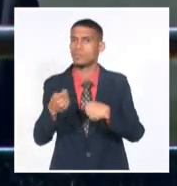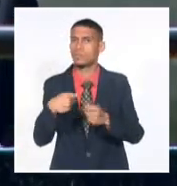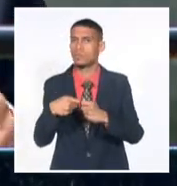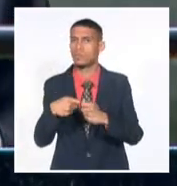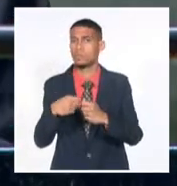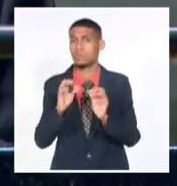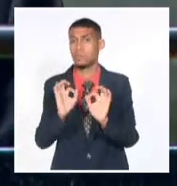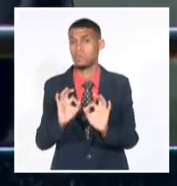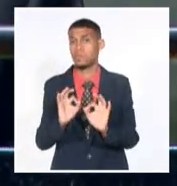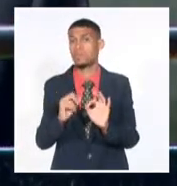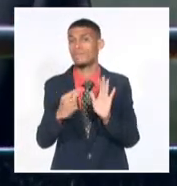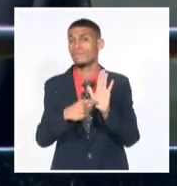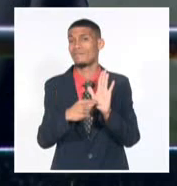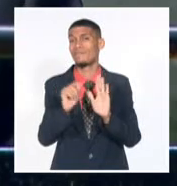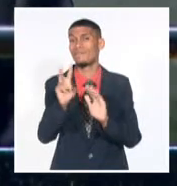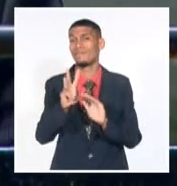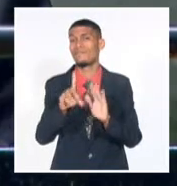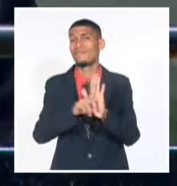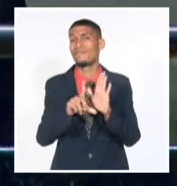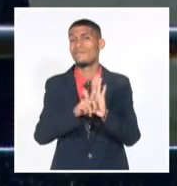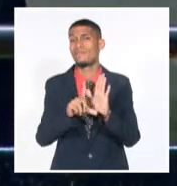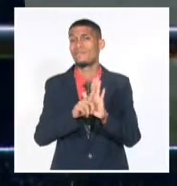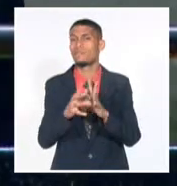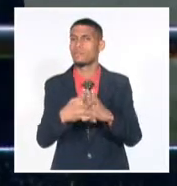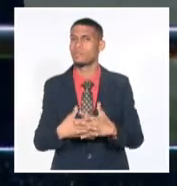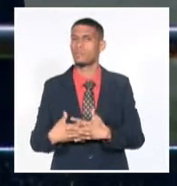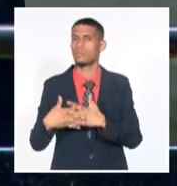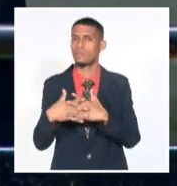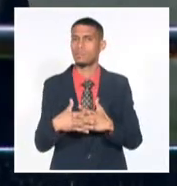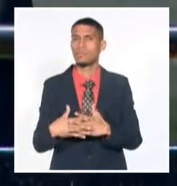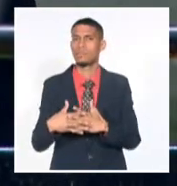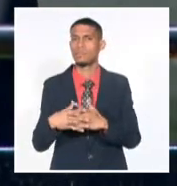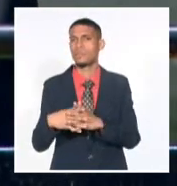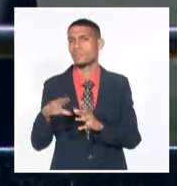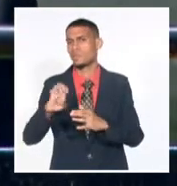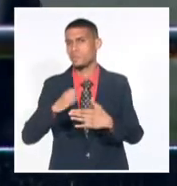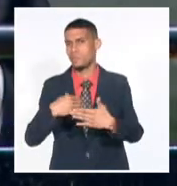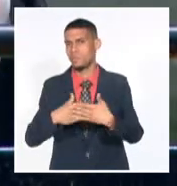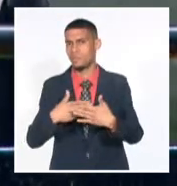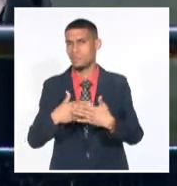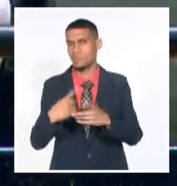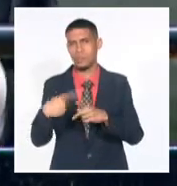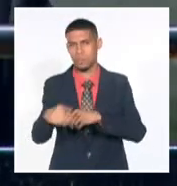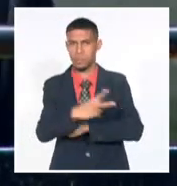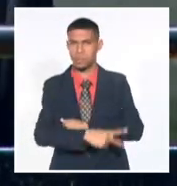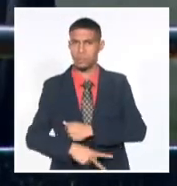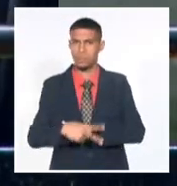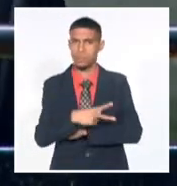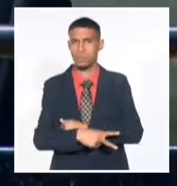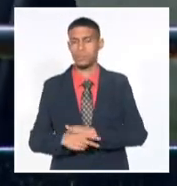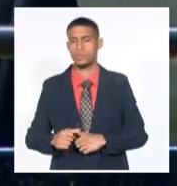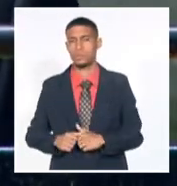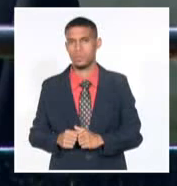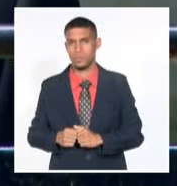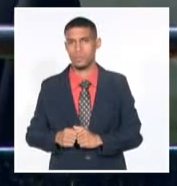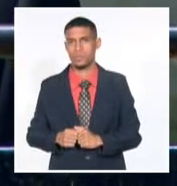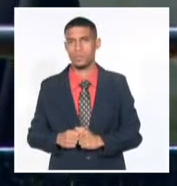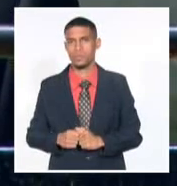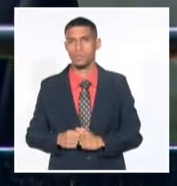3 de la ley Helms-Burton a inversionistas y entidades comerciales de otros